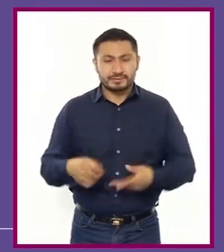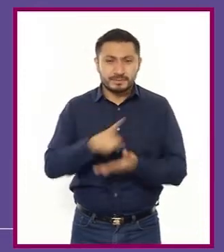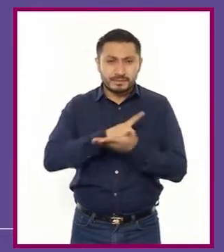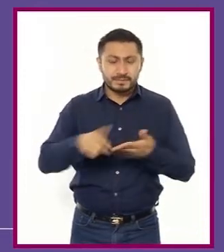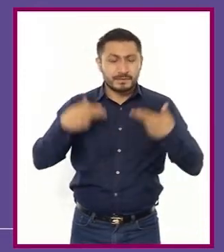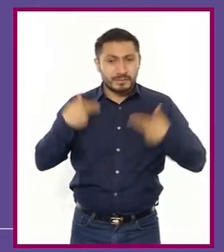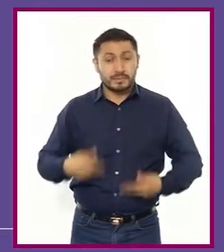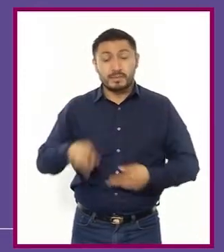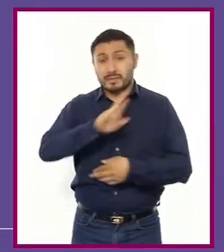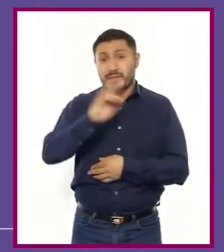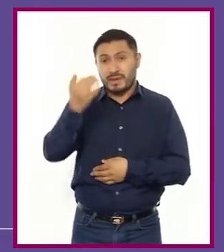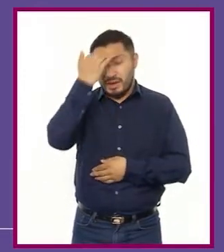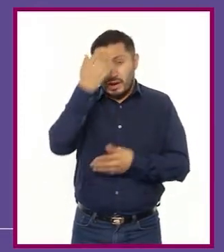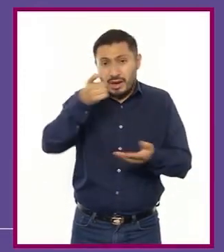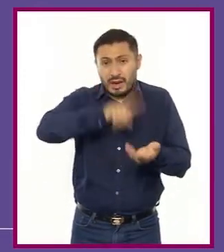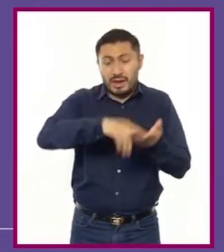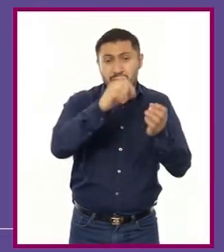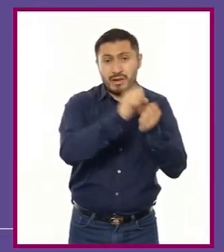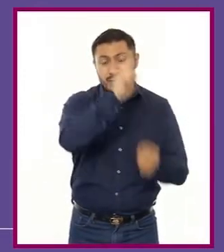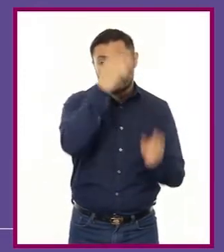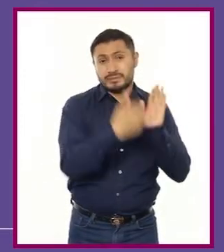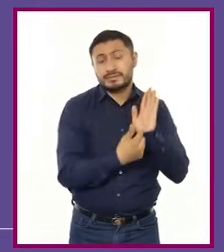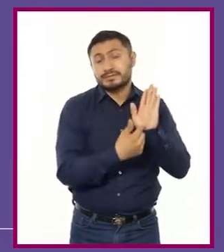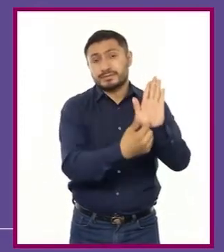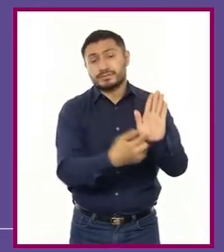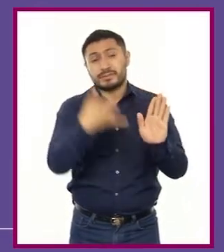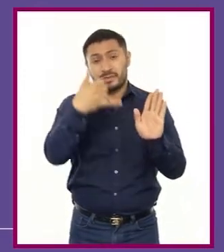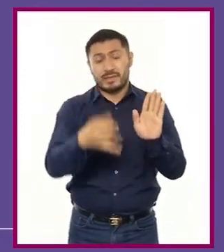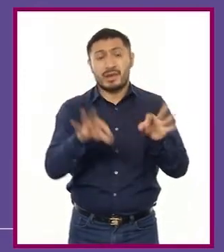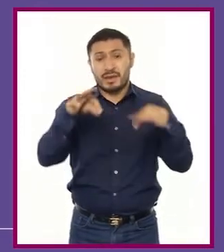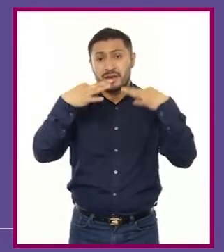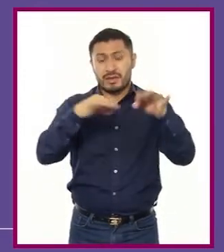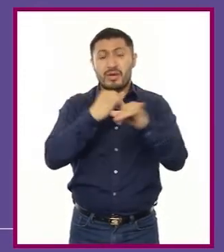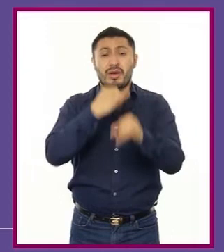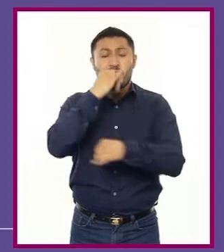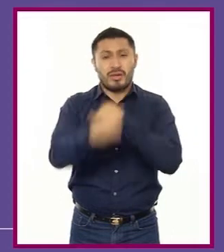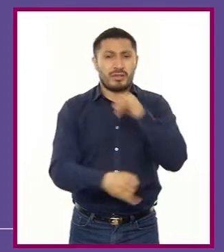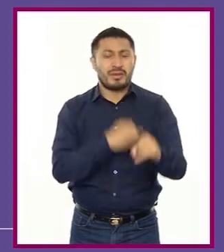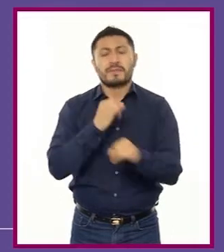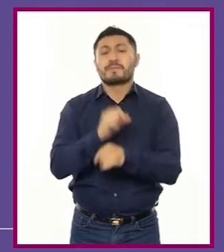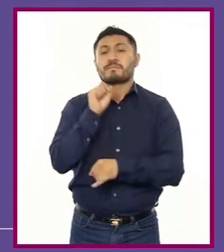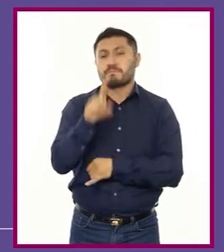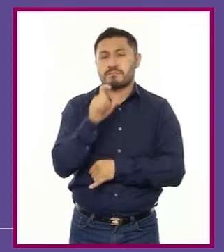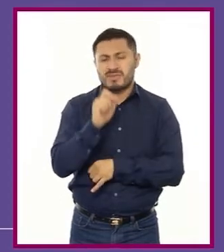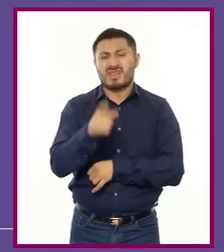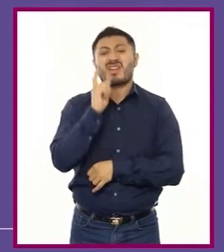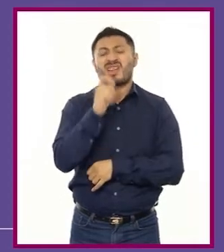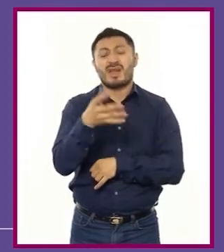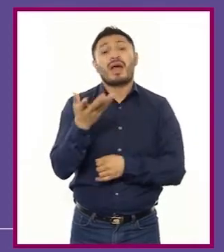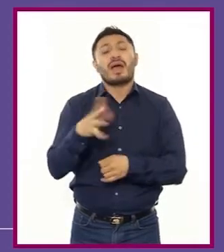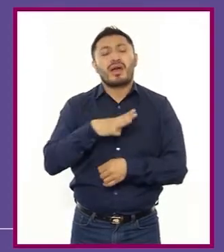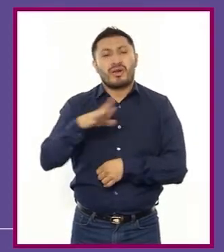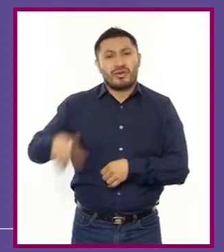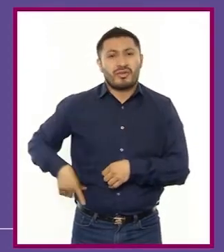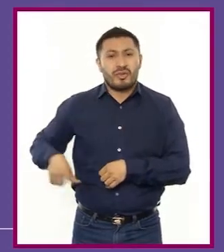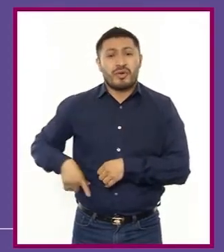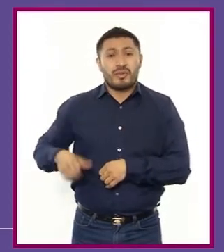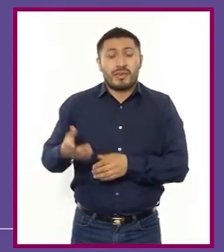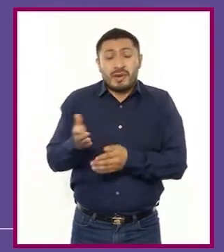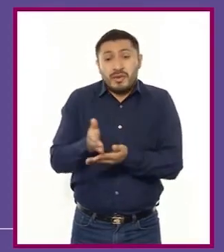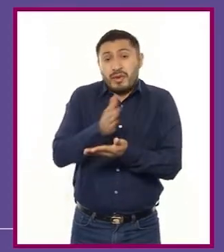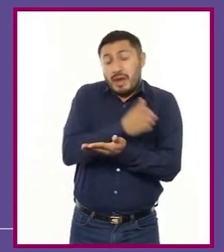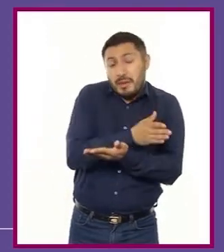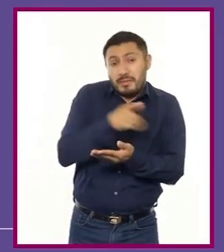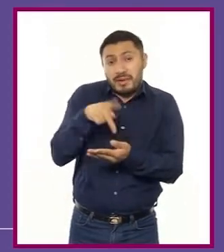humanos reconocidos en esta Constitución y en los tratados internacionales de los que el Estado mexicano sea parte,